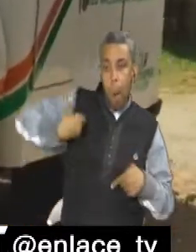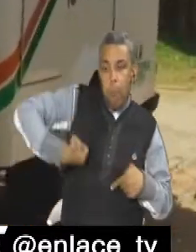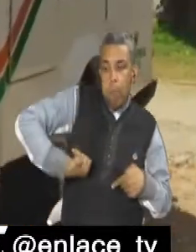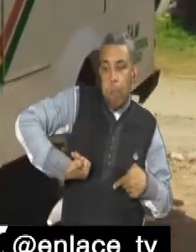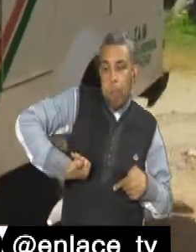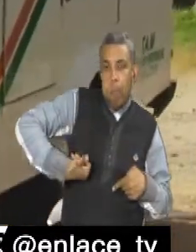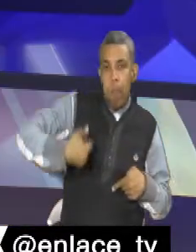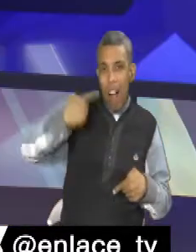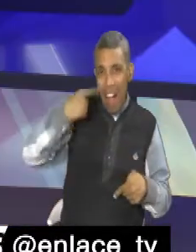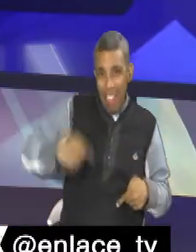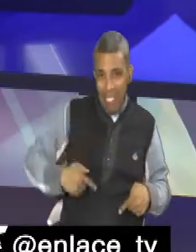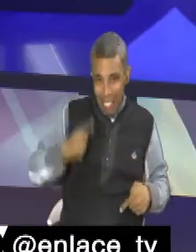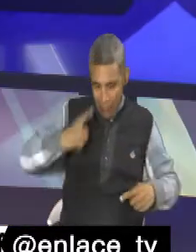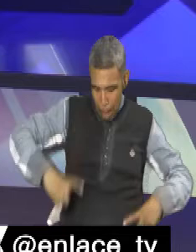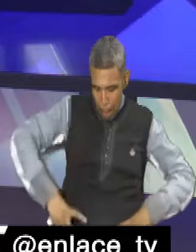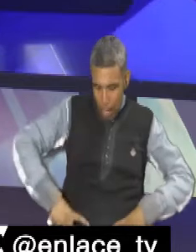pelvis.